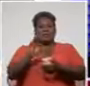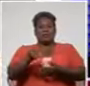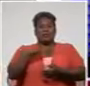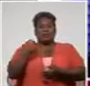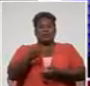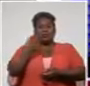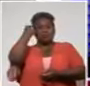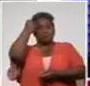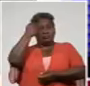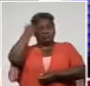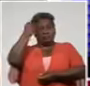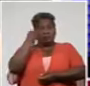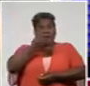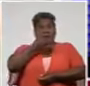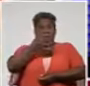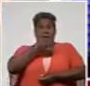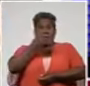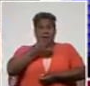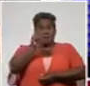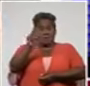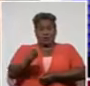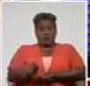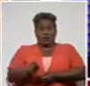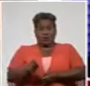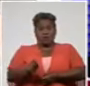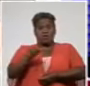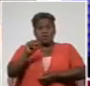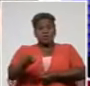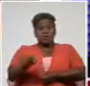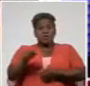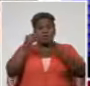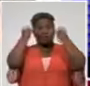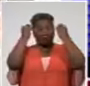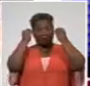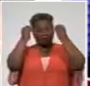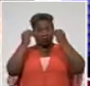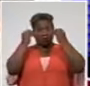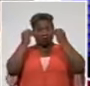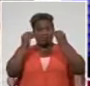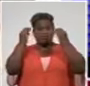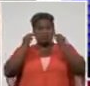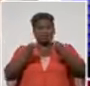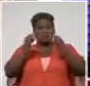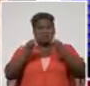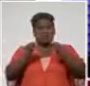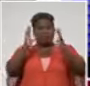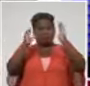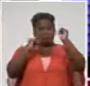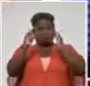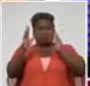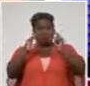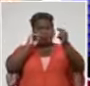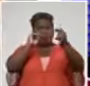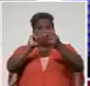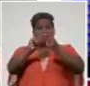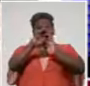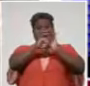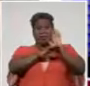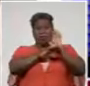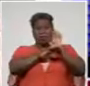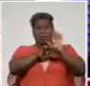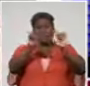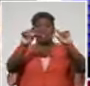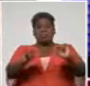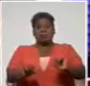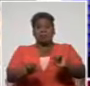realmente a lo que está planteando la gente y a tratar de revisar, pero siempre manteniendo el objetivo de las medidas. Disminuir la movilidad de las